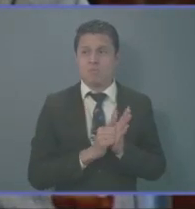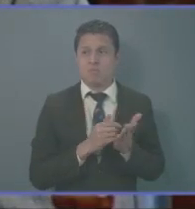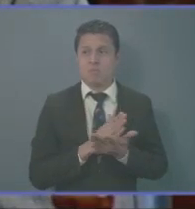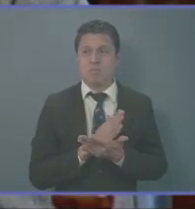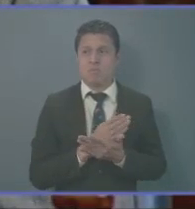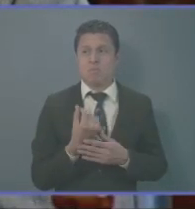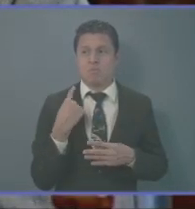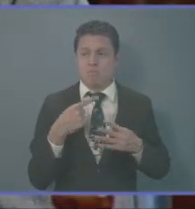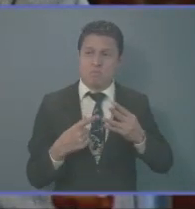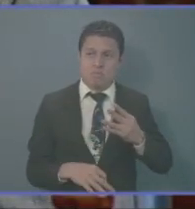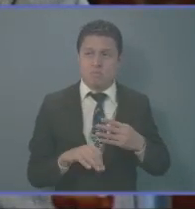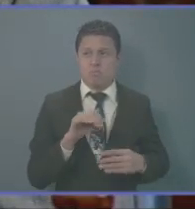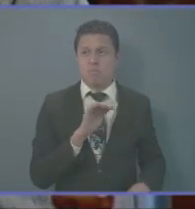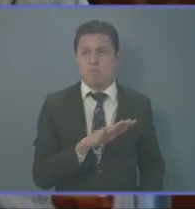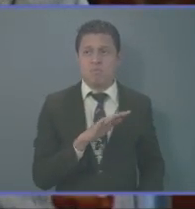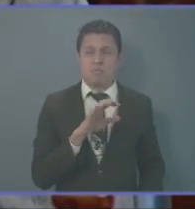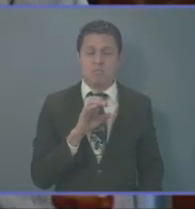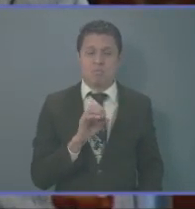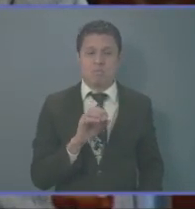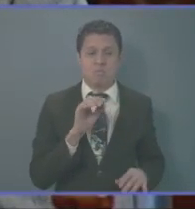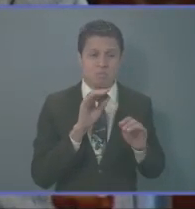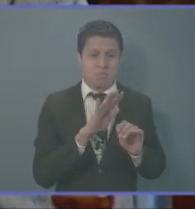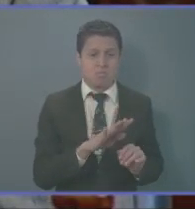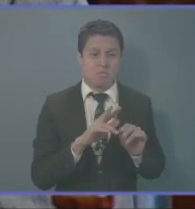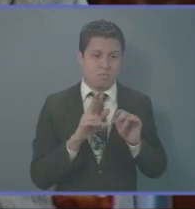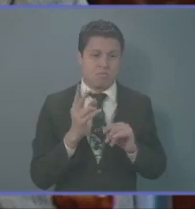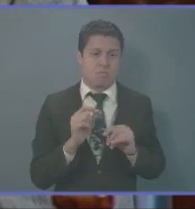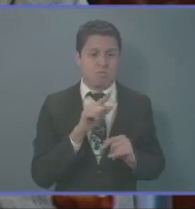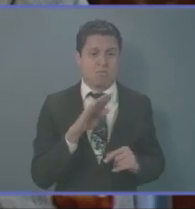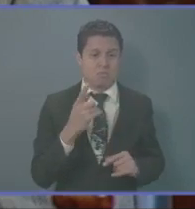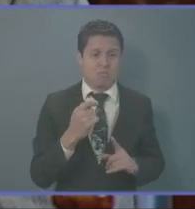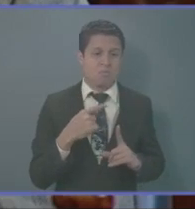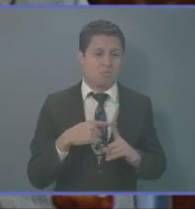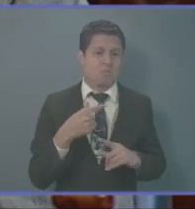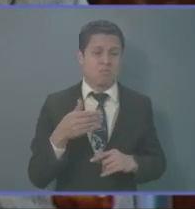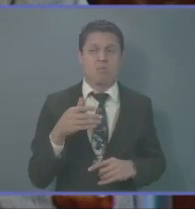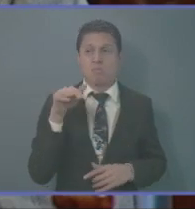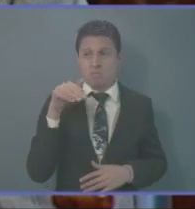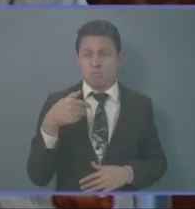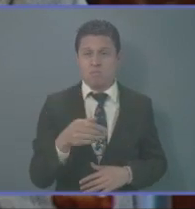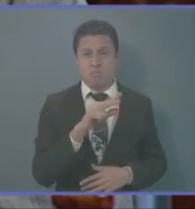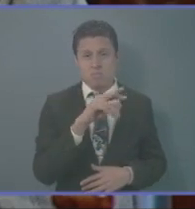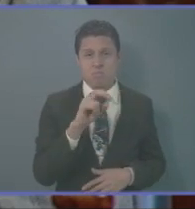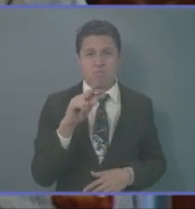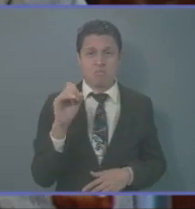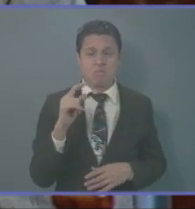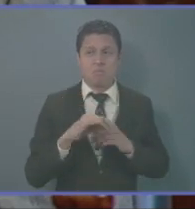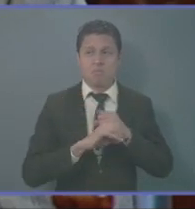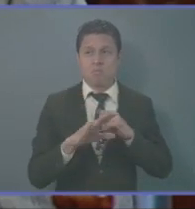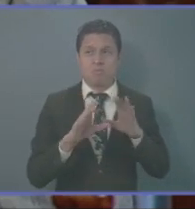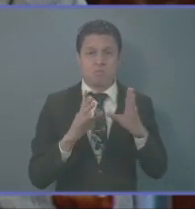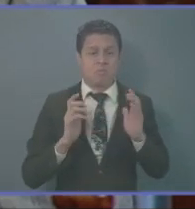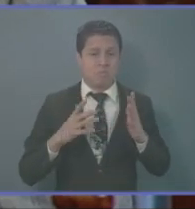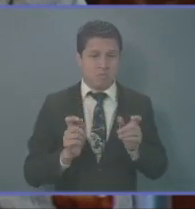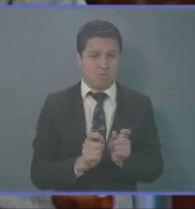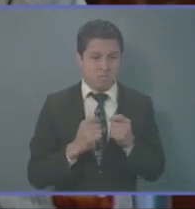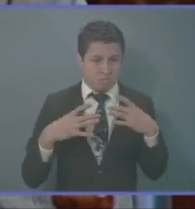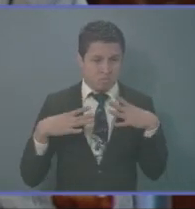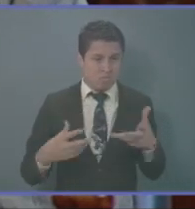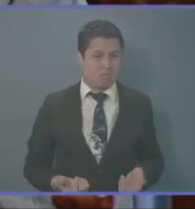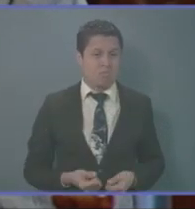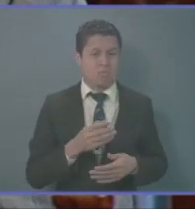mediante decreto número 593 de fecha 14 de marzo de 2020, publicado en el Diario Oficial número